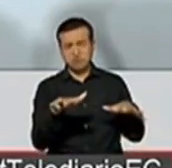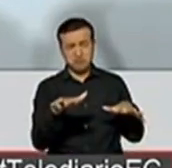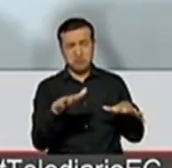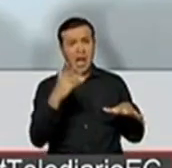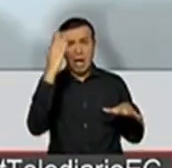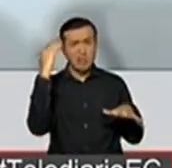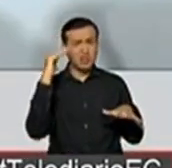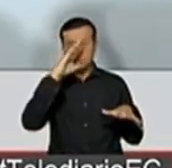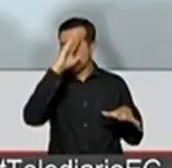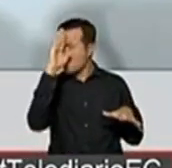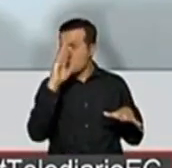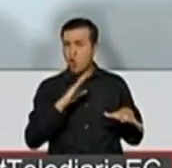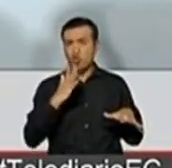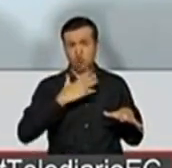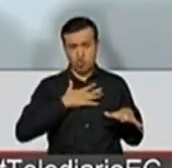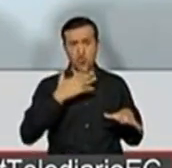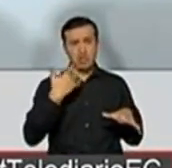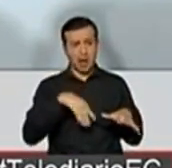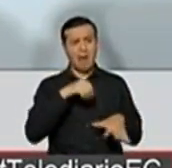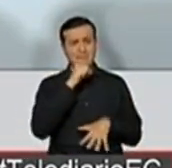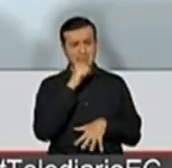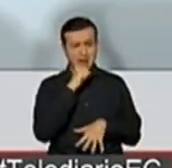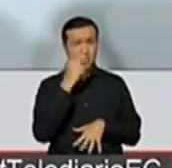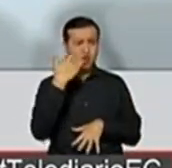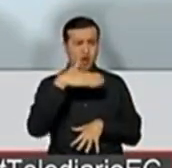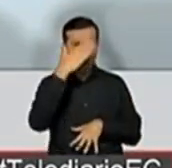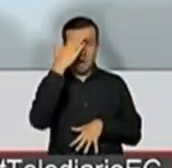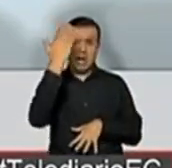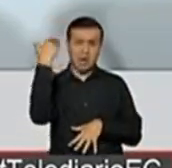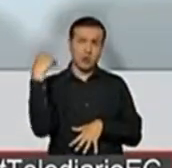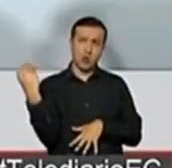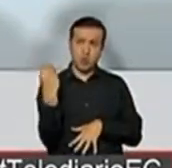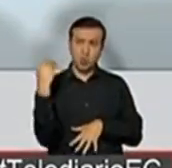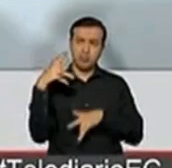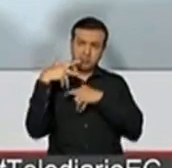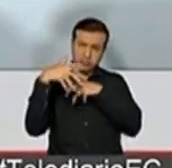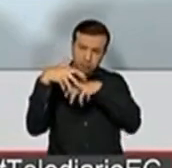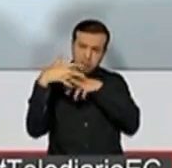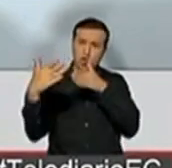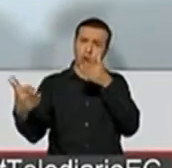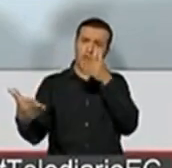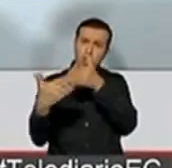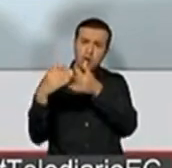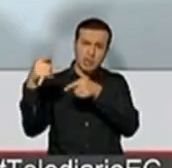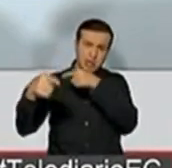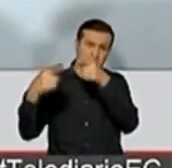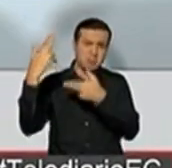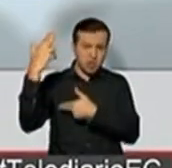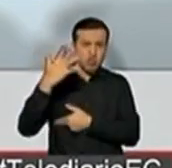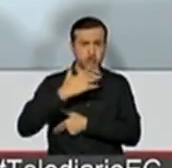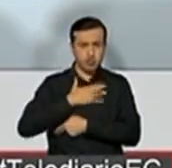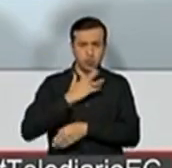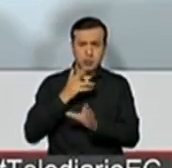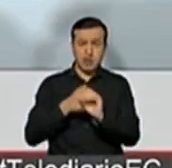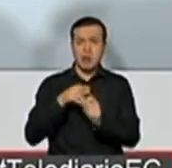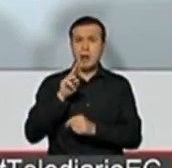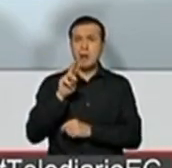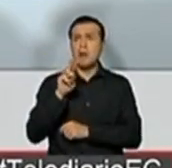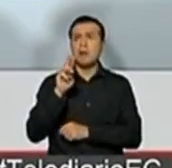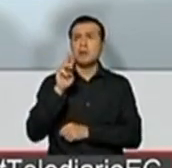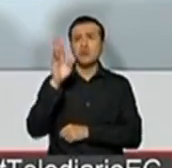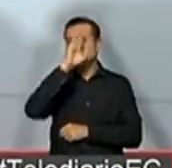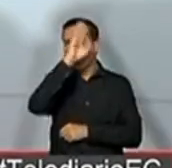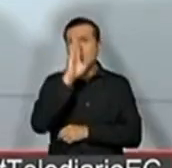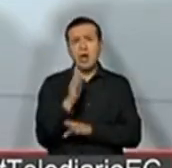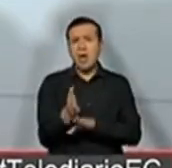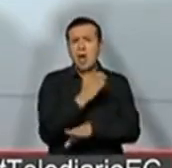visto. Yo tengo algunos años, yo he participado cuando era joven en manifestaciones contra las dictaduras militares, el doctor Velasco Ibarra, nunca he